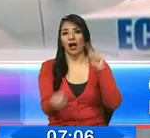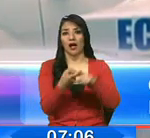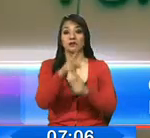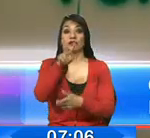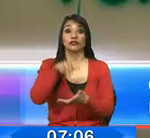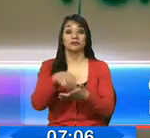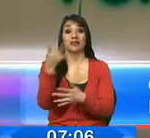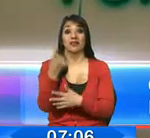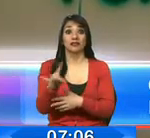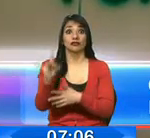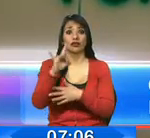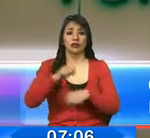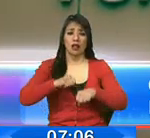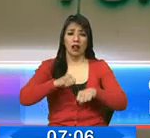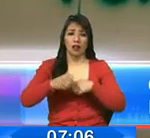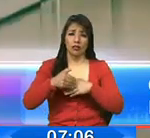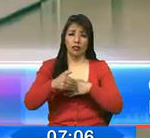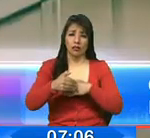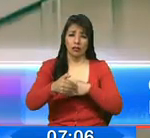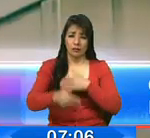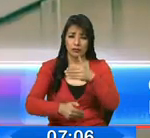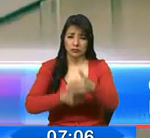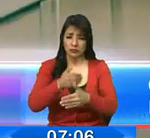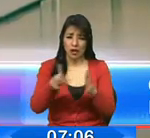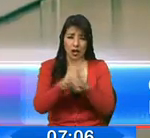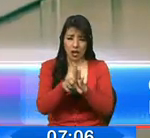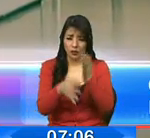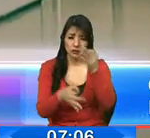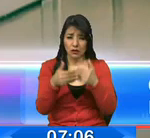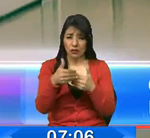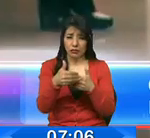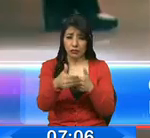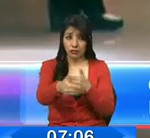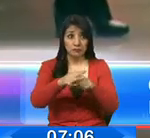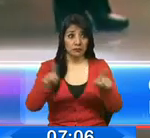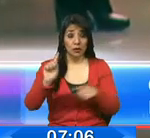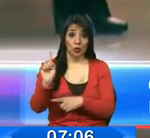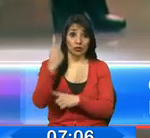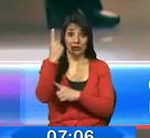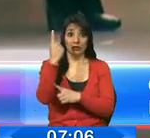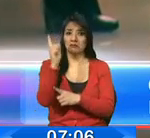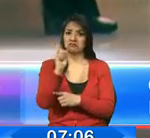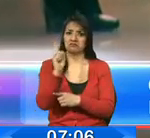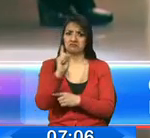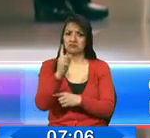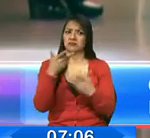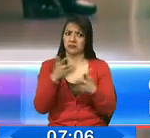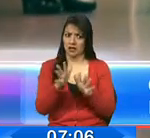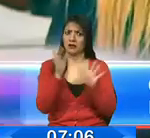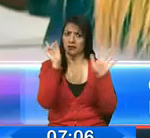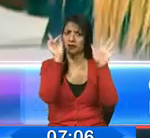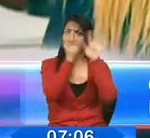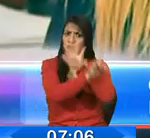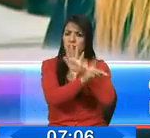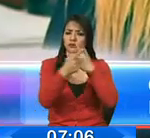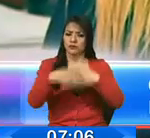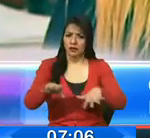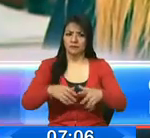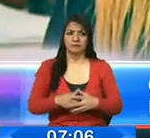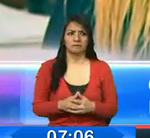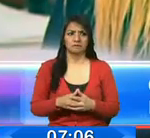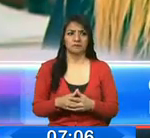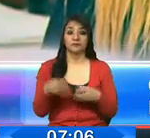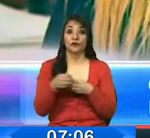2018 se llevó a cabo el proceso legal, pero ese no ha sido el único que, por ejemplo, ha llegado hasta una instancia condenatoria en el despacho